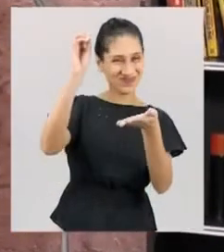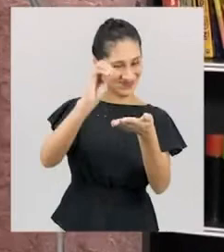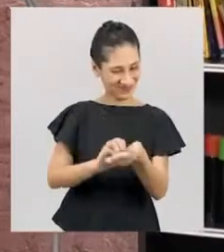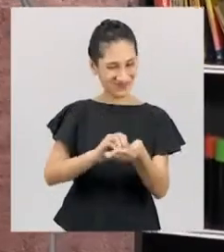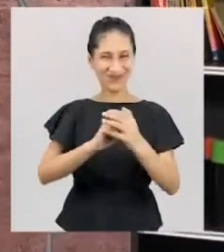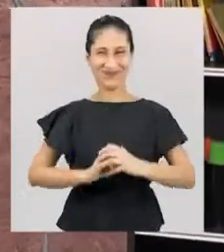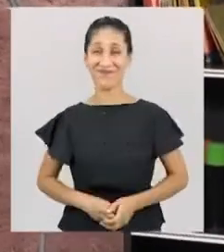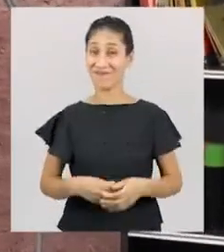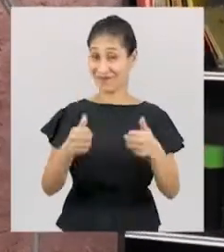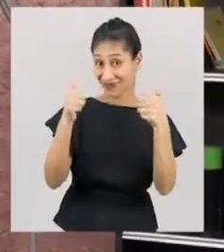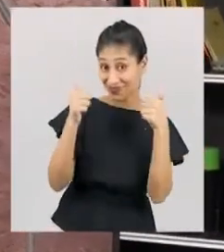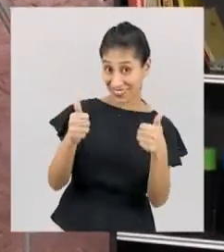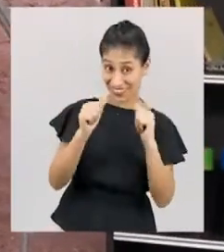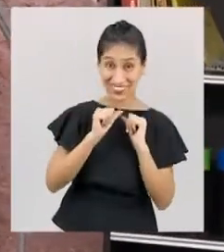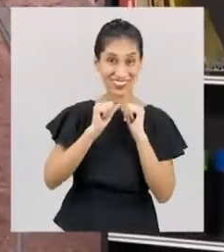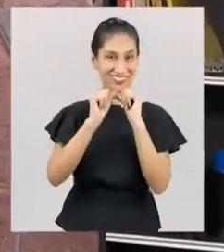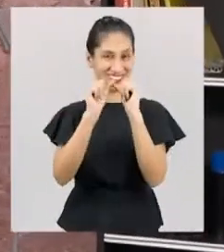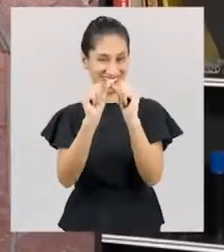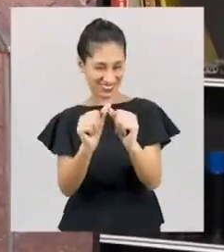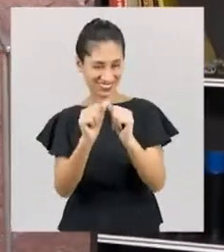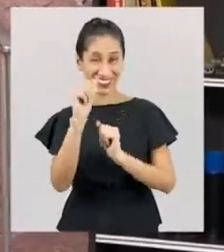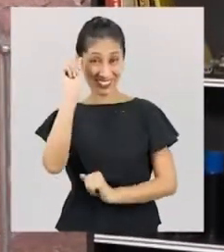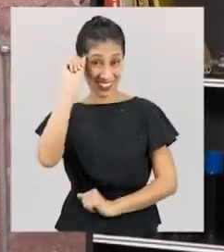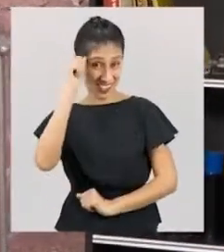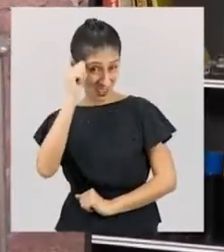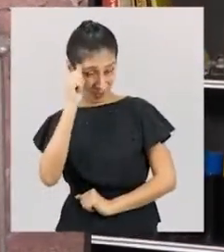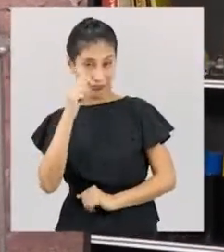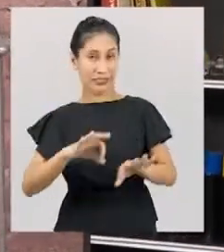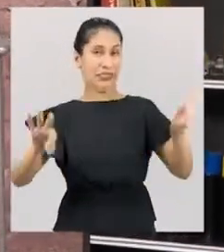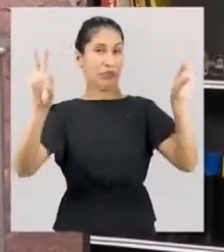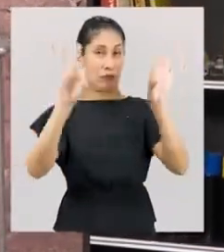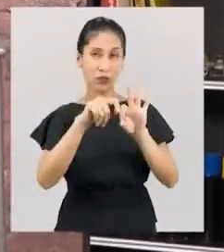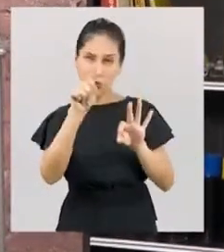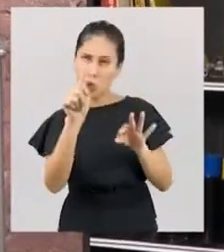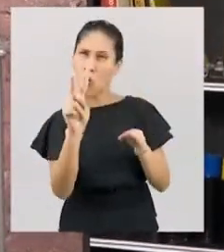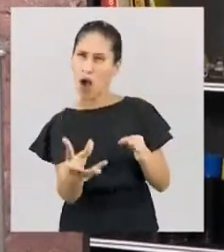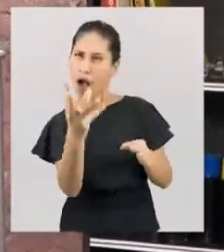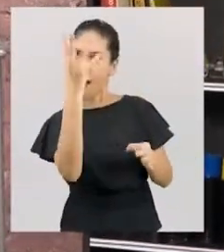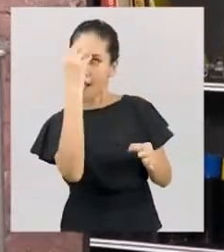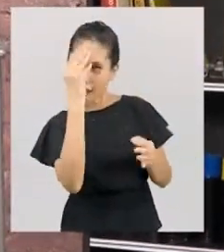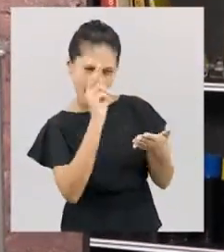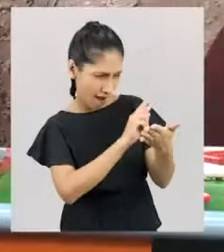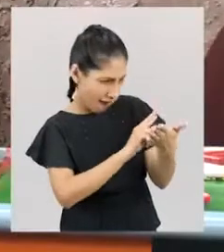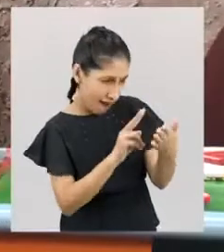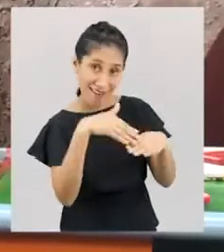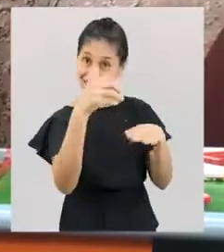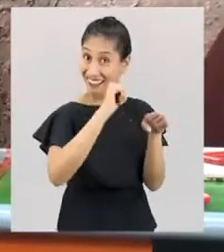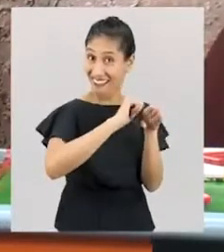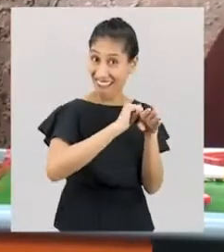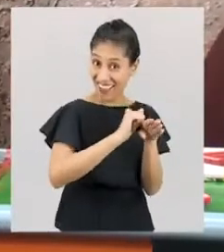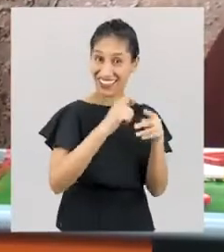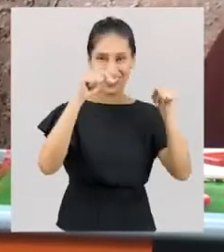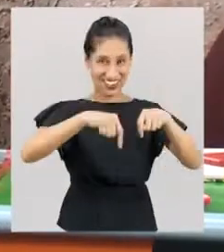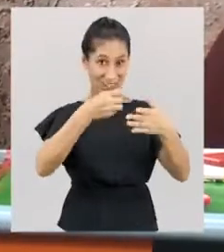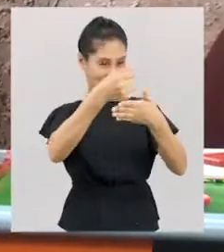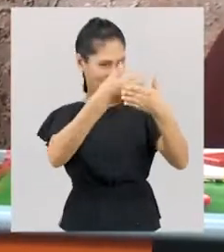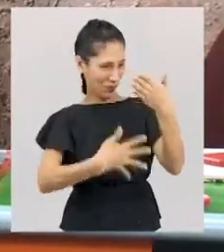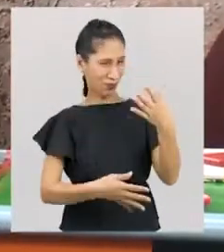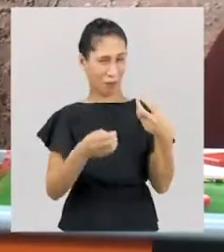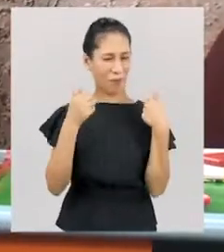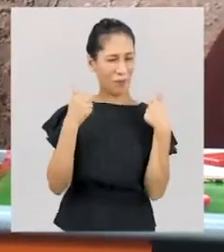Bienvenidos nuevamente al programa. Muy bien, continuemos. Recuerden que la práctica hace al maestro. Tengo un